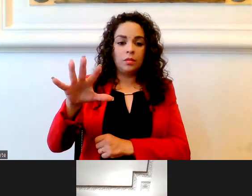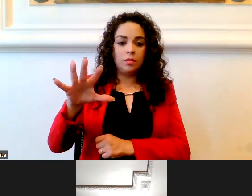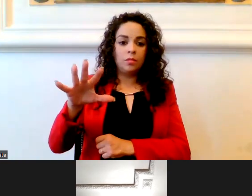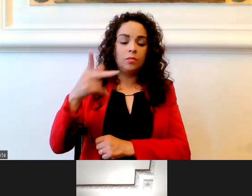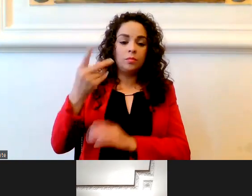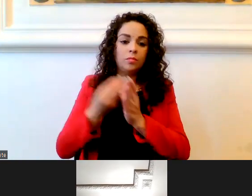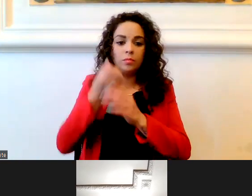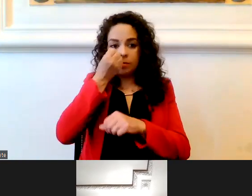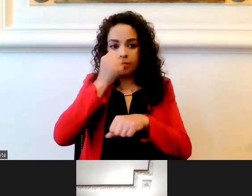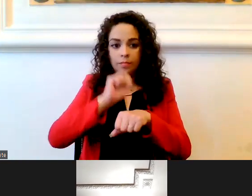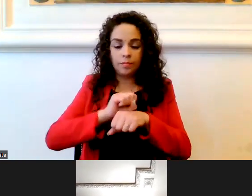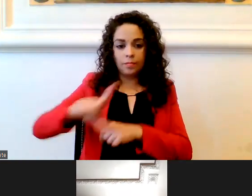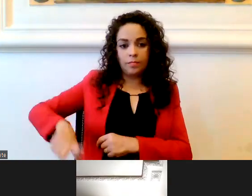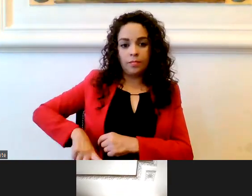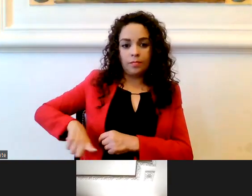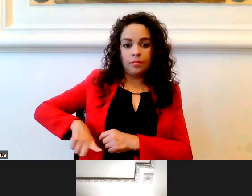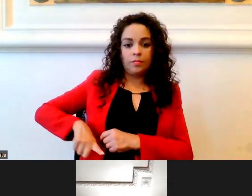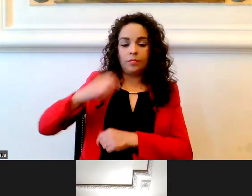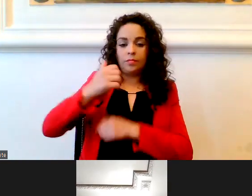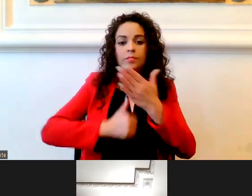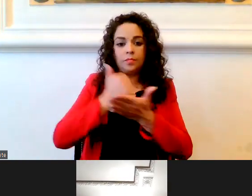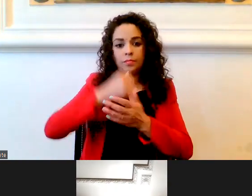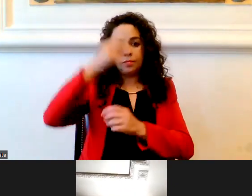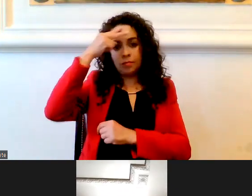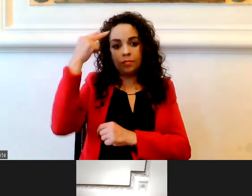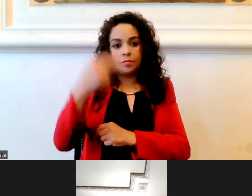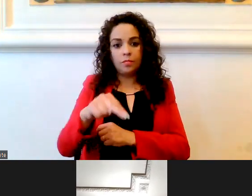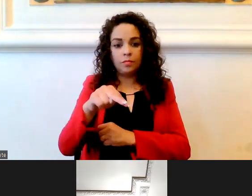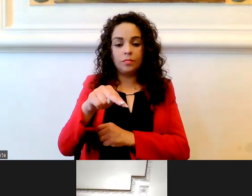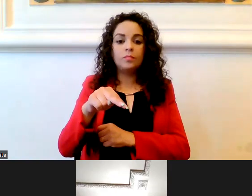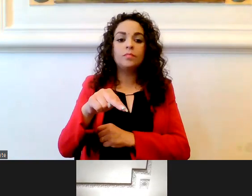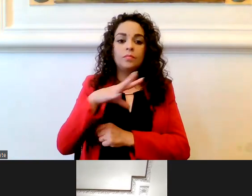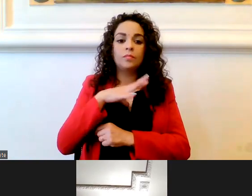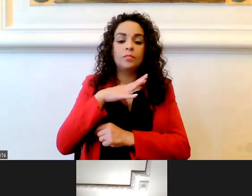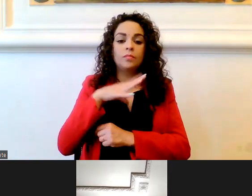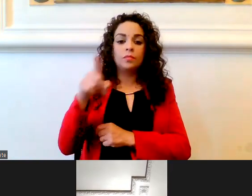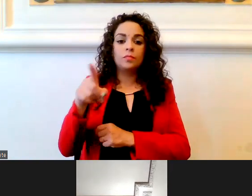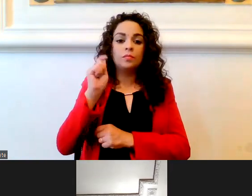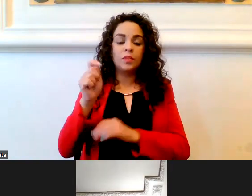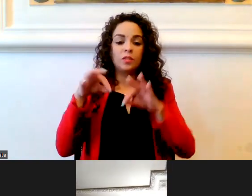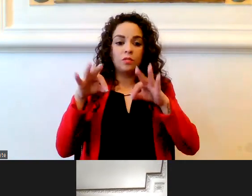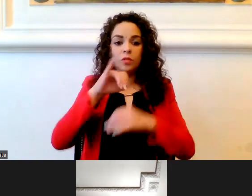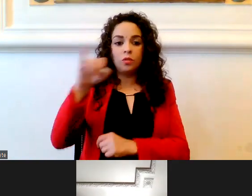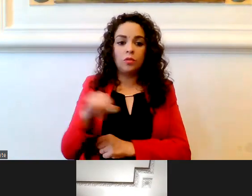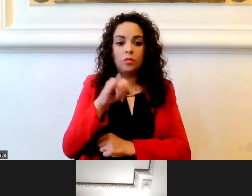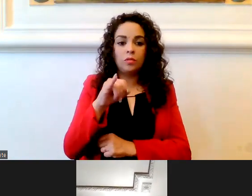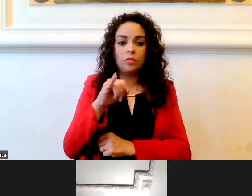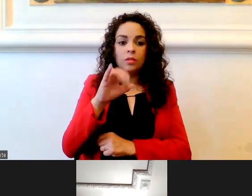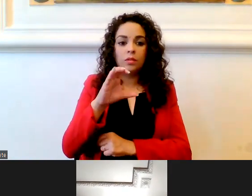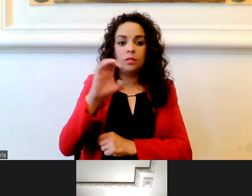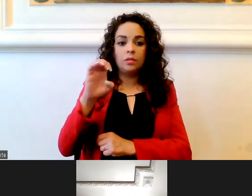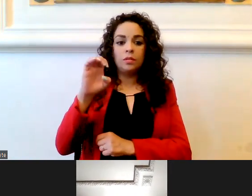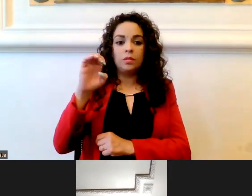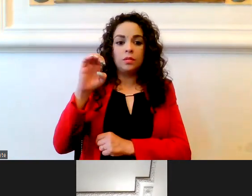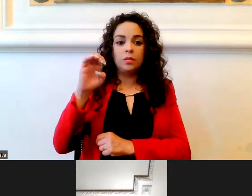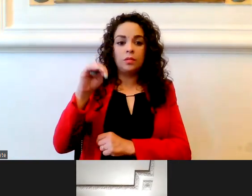Gobierno de la Ciudad de México, que a su vez contiene el oficio JGC. DMX,